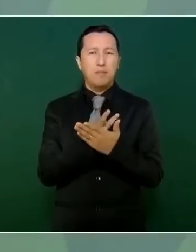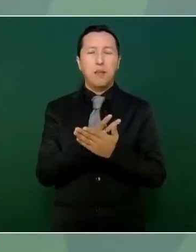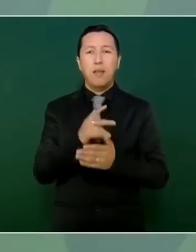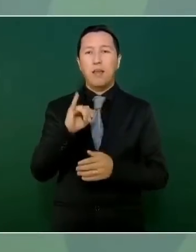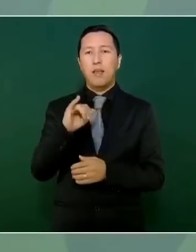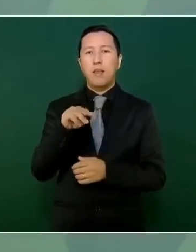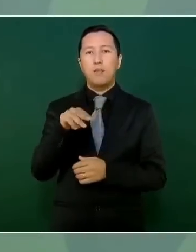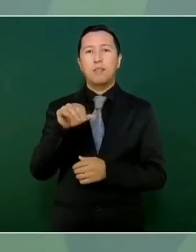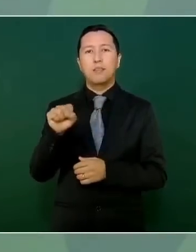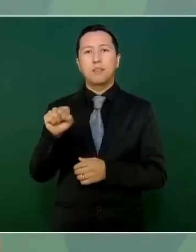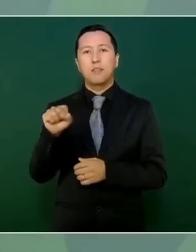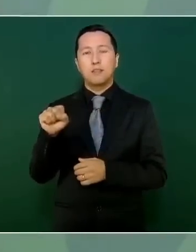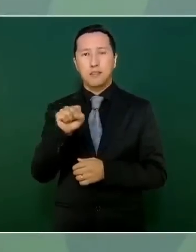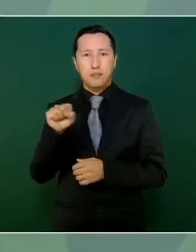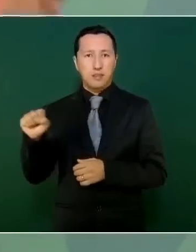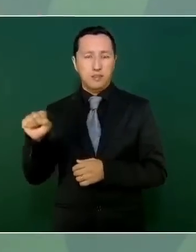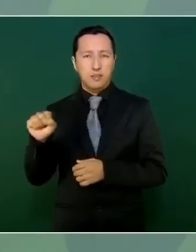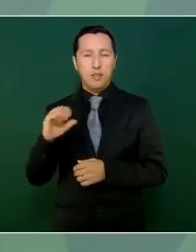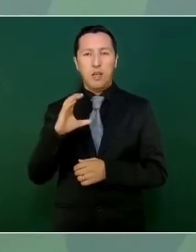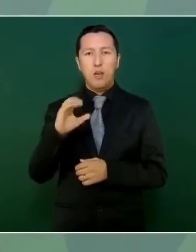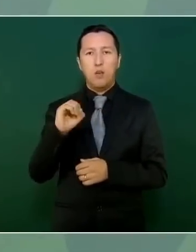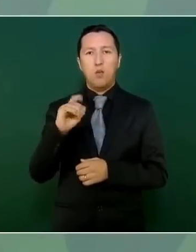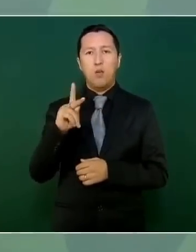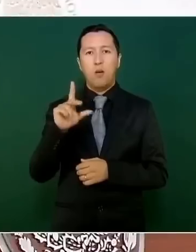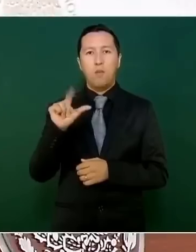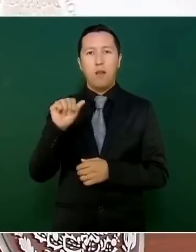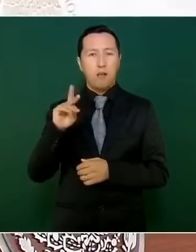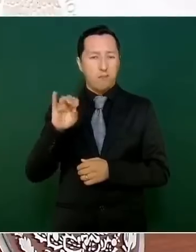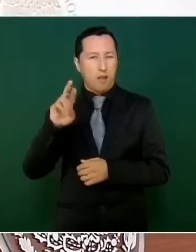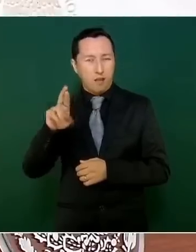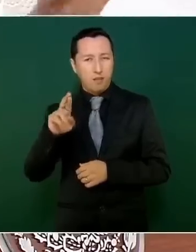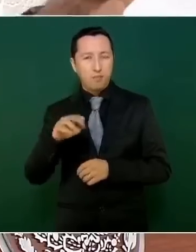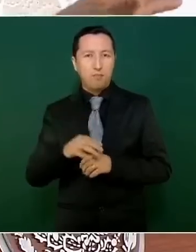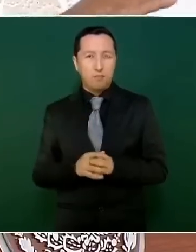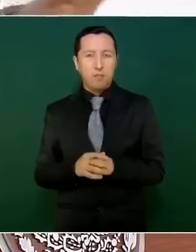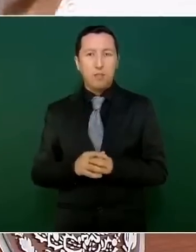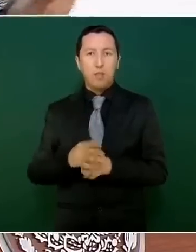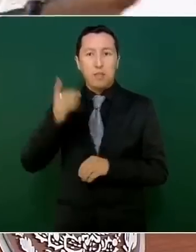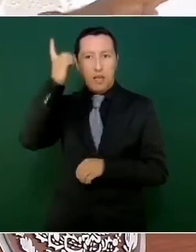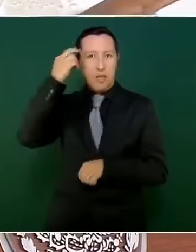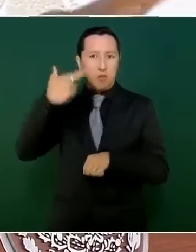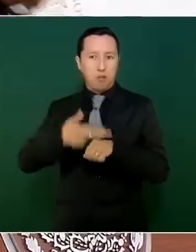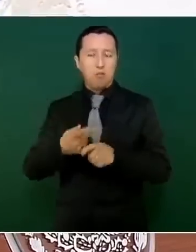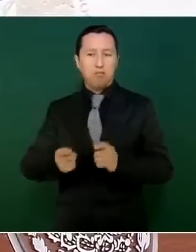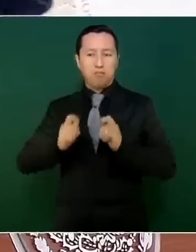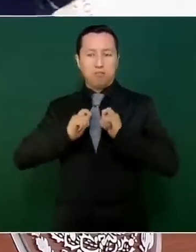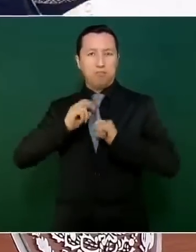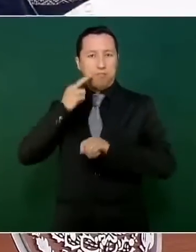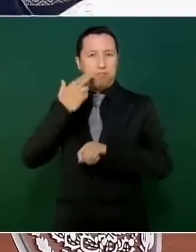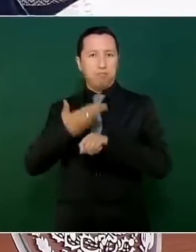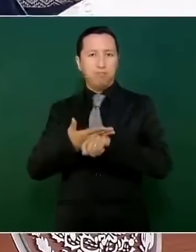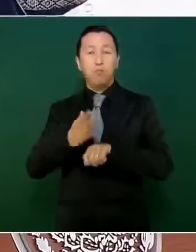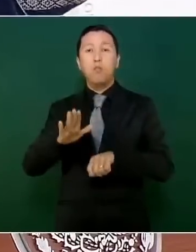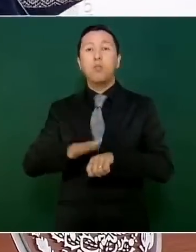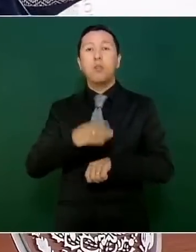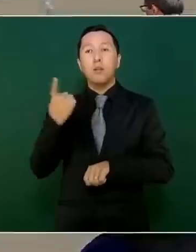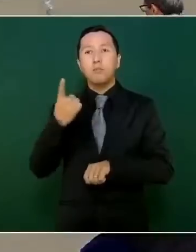Coplamar, como director del INE, que no había centros de salud ni habían